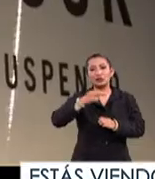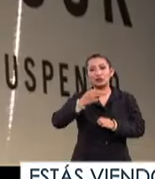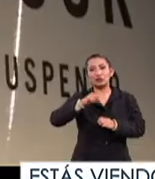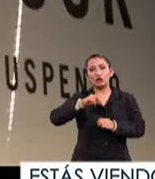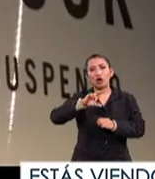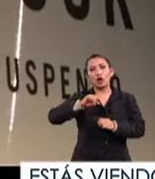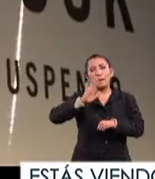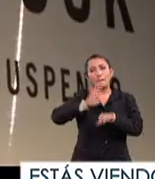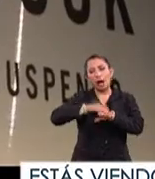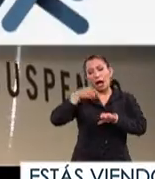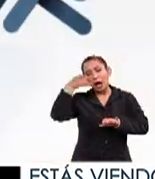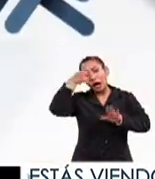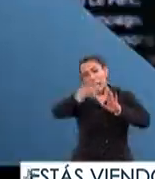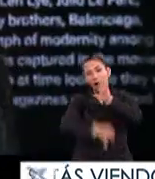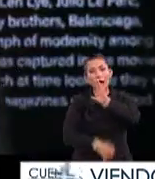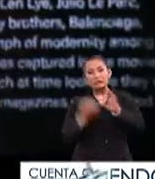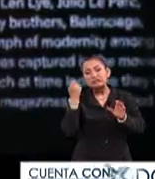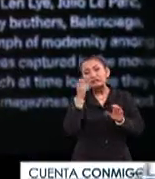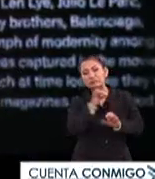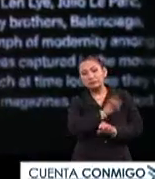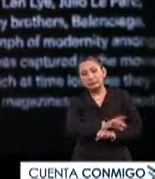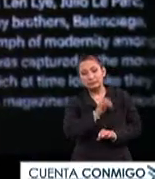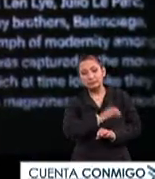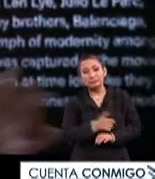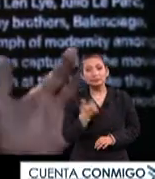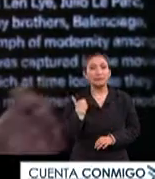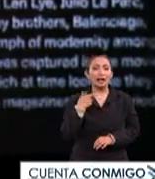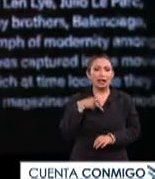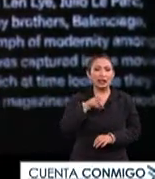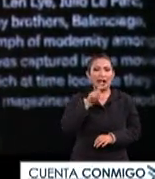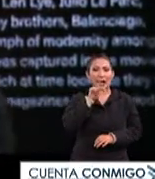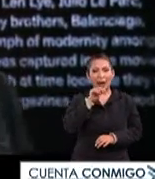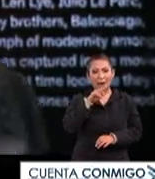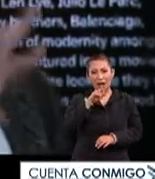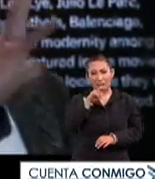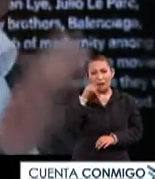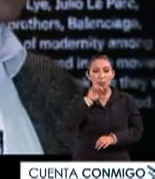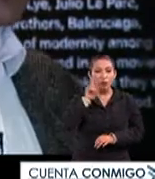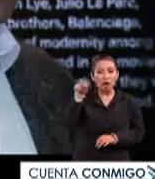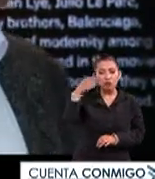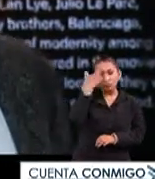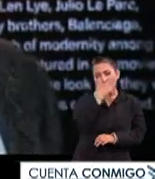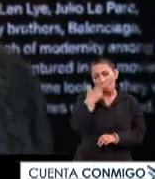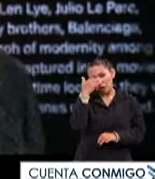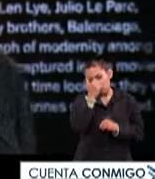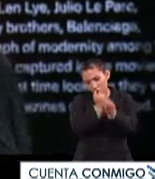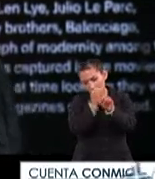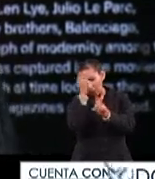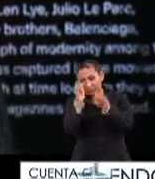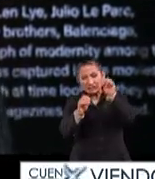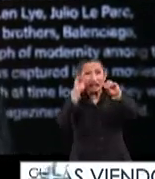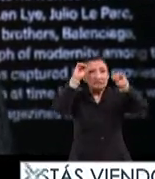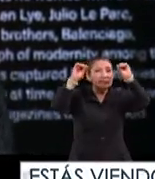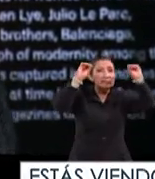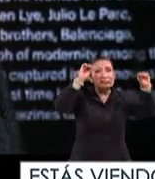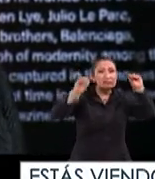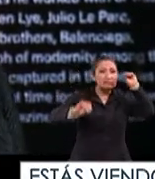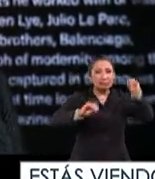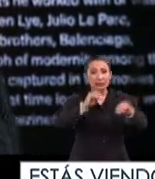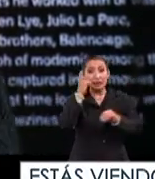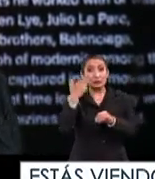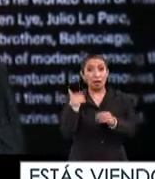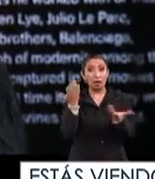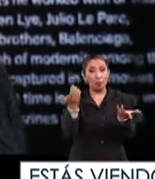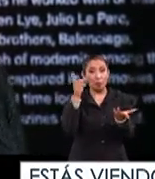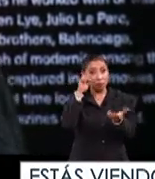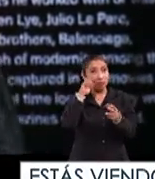del suspenso. Carla Martínez, tú, has estado revisando todo el montaje de esta.